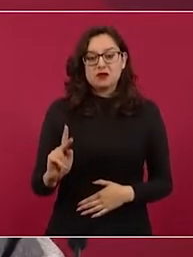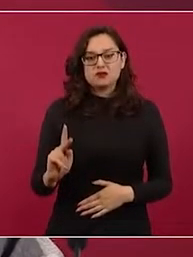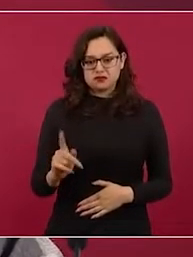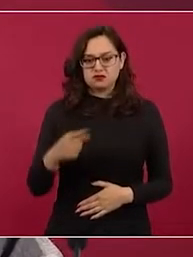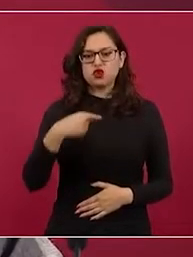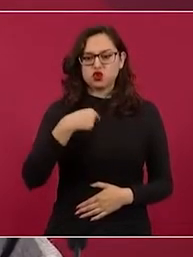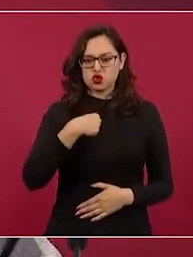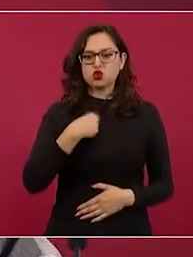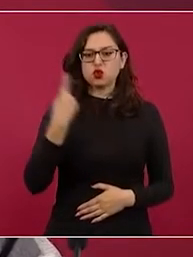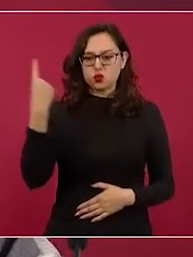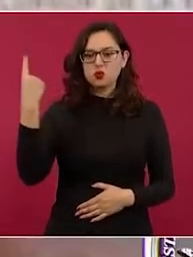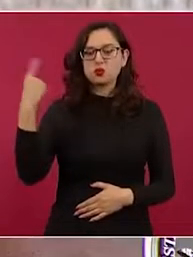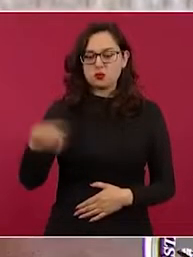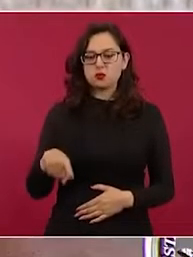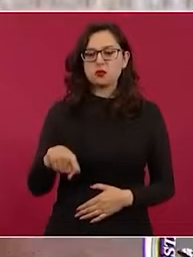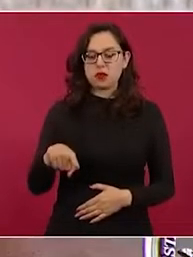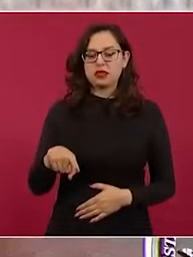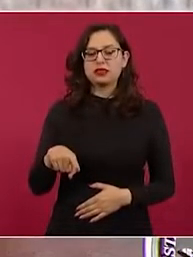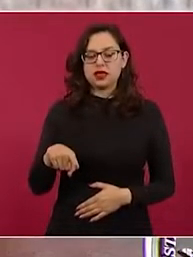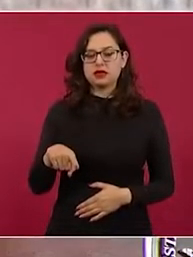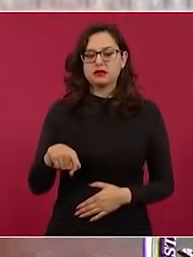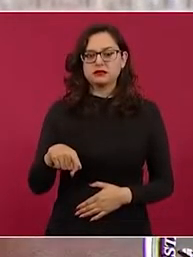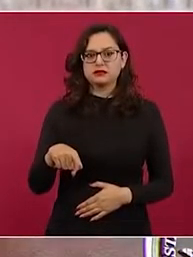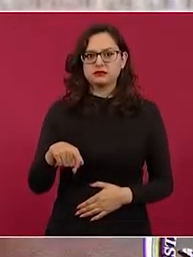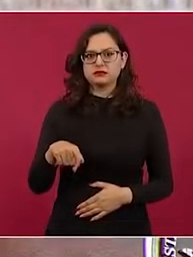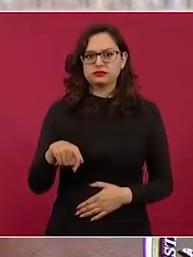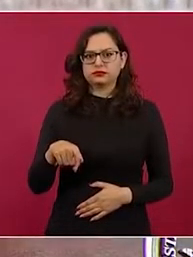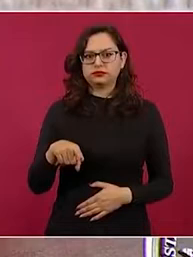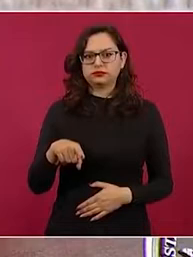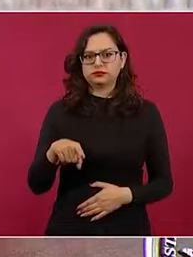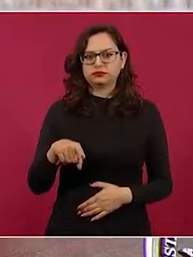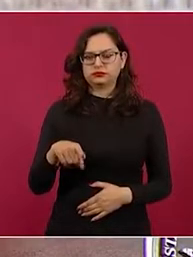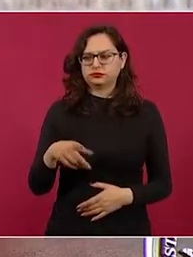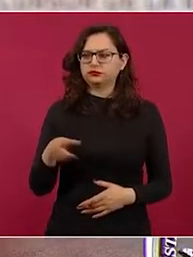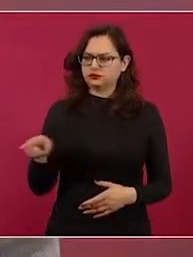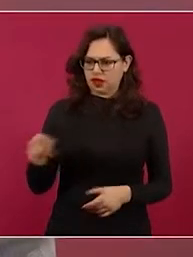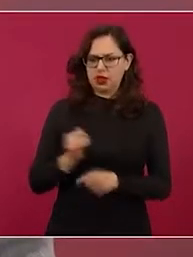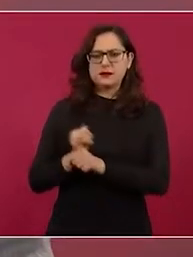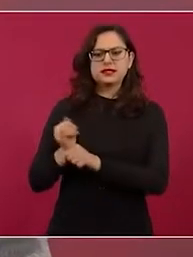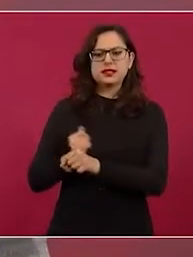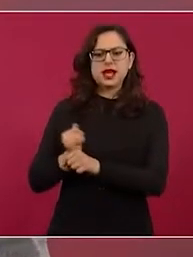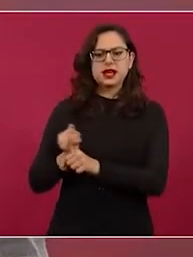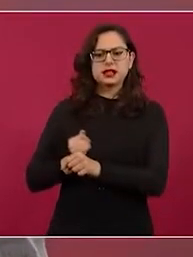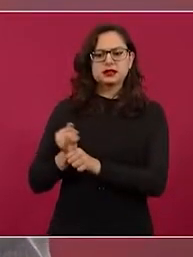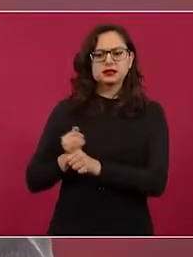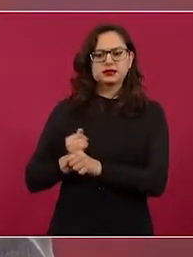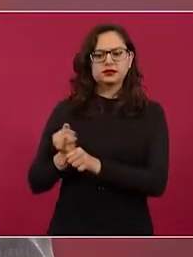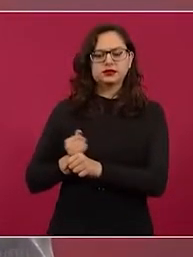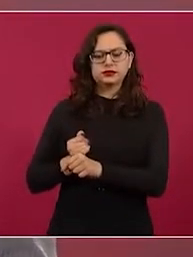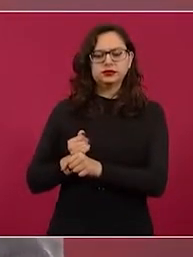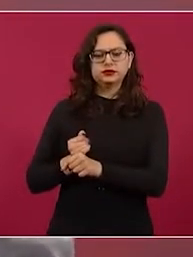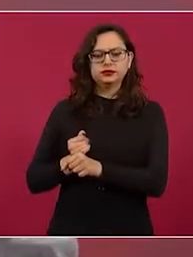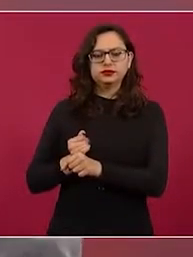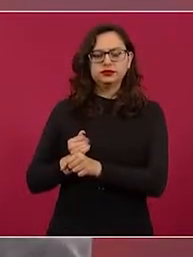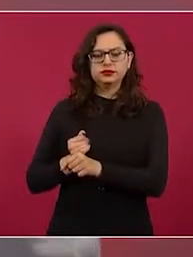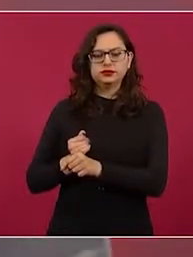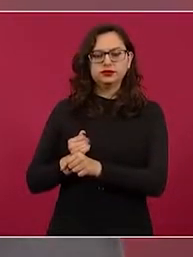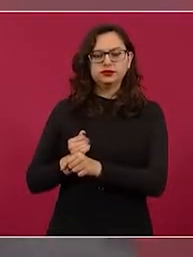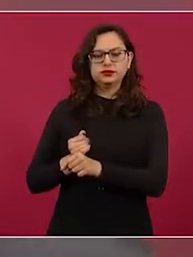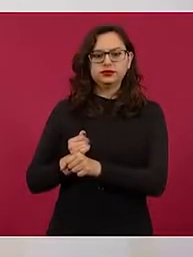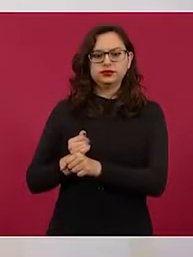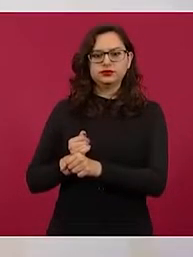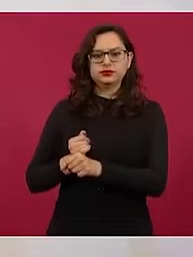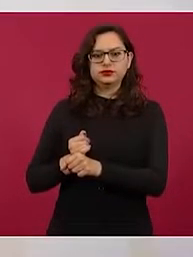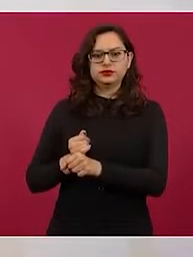ordené de que se abriera la investigación o que se